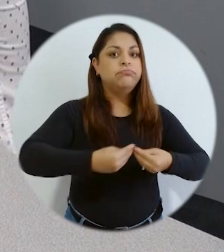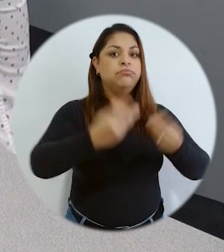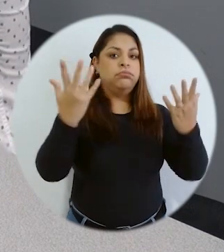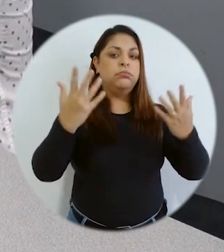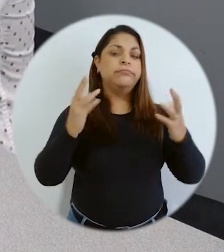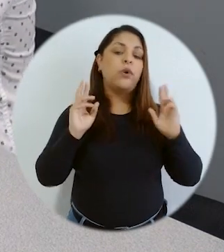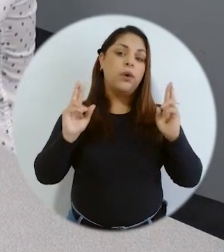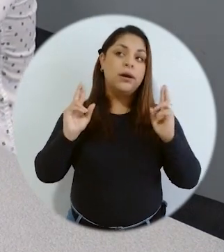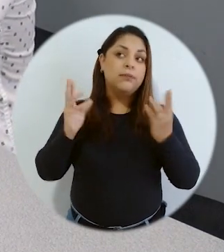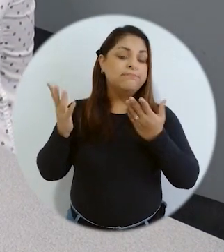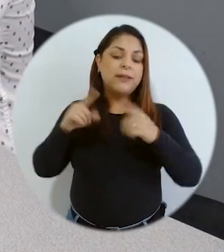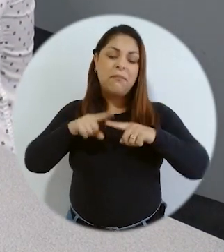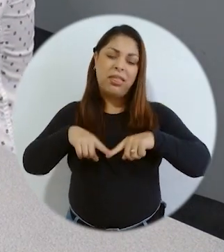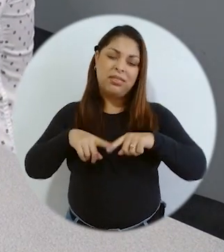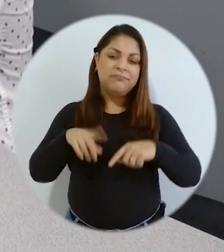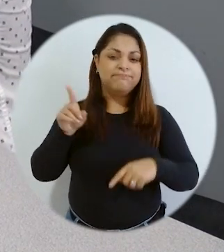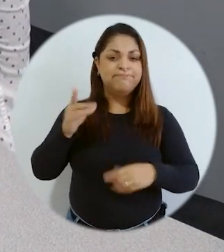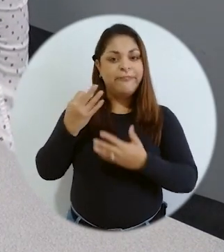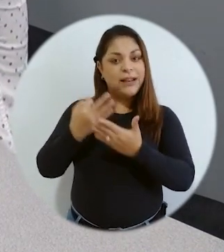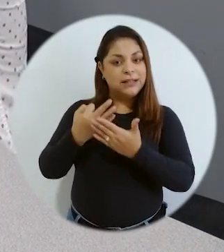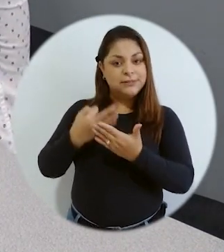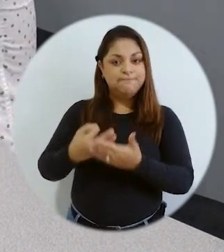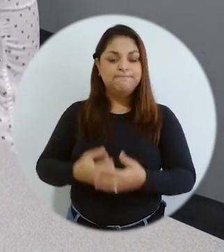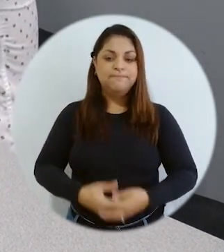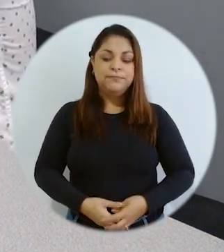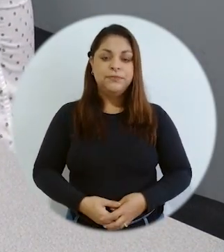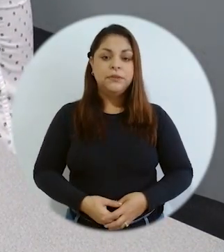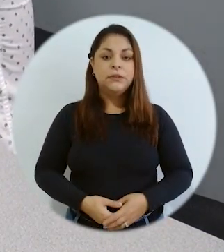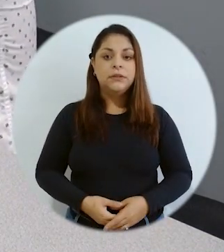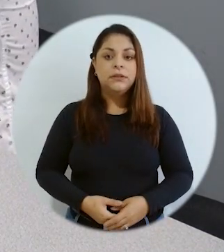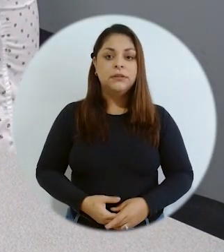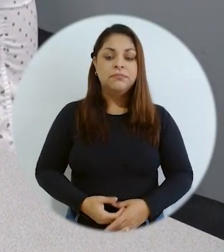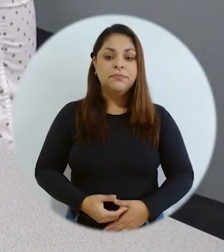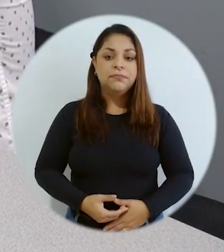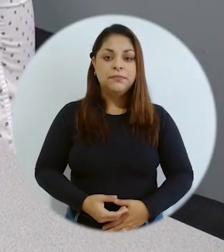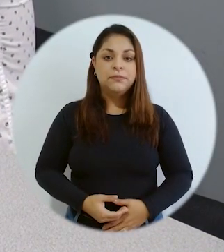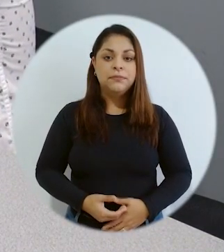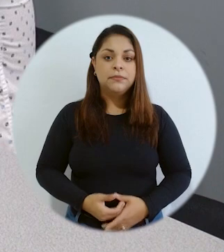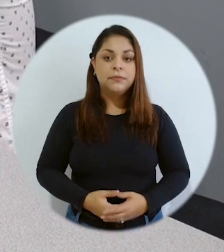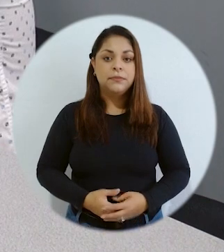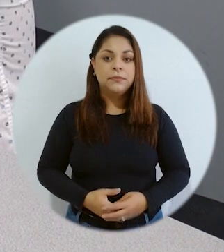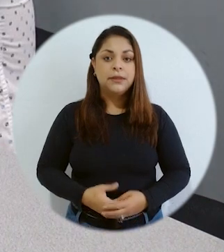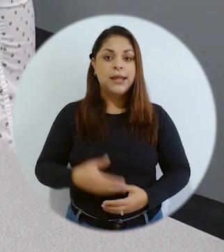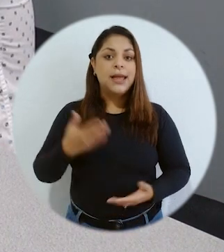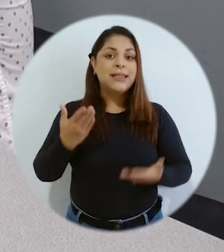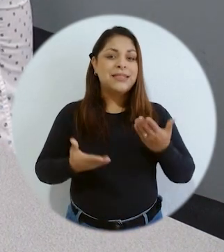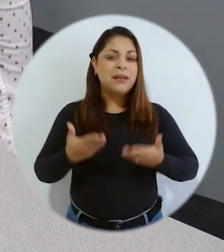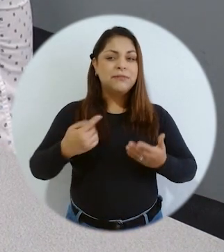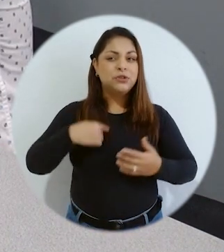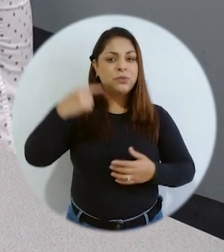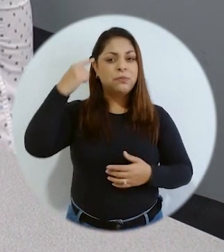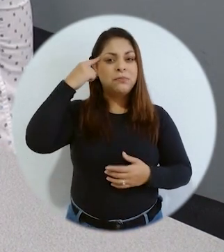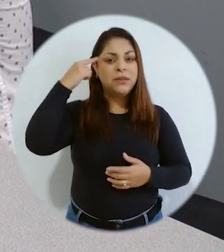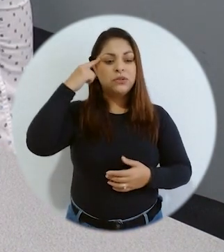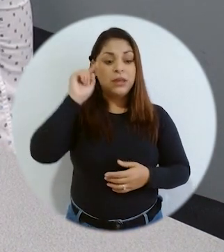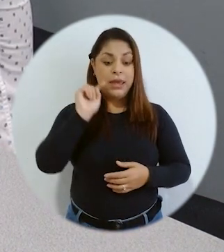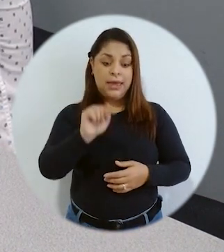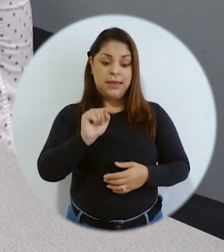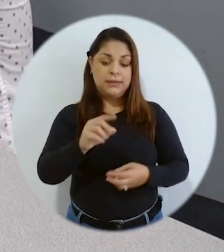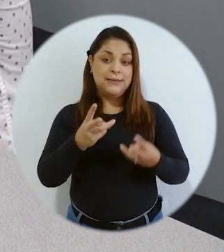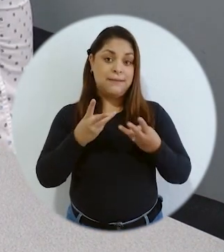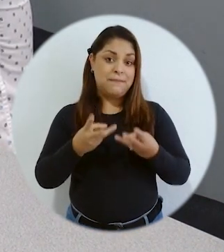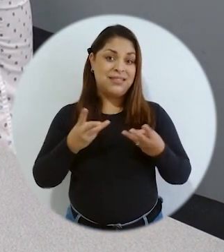hacer esta actividad conmemorativa que congregó por primera vez a familiares de estos costarricenses